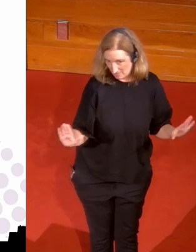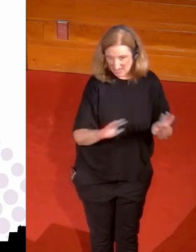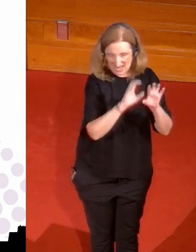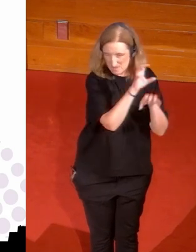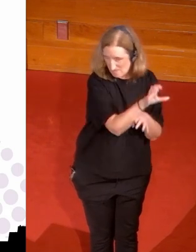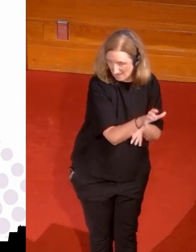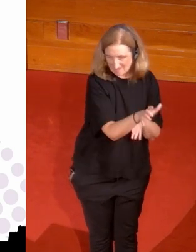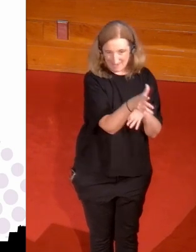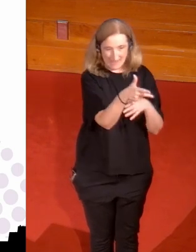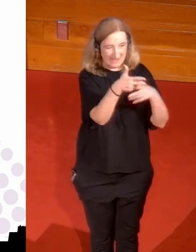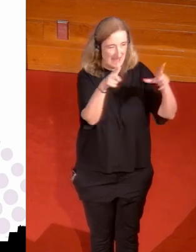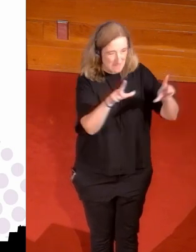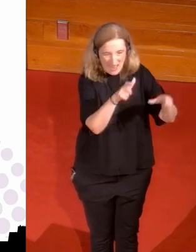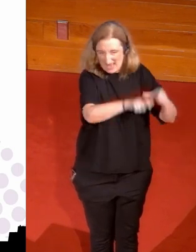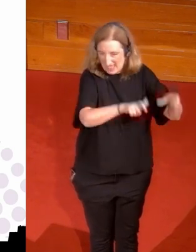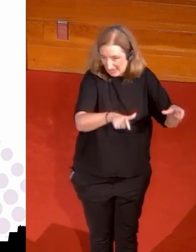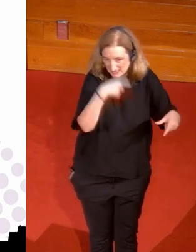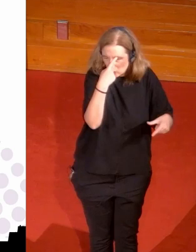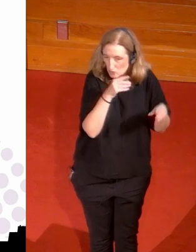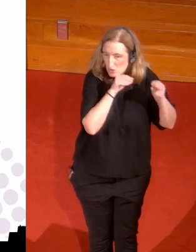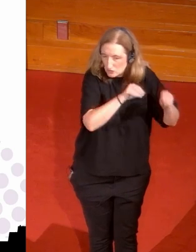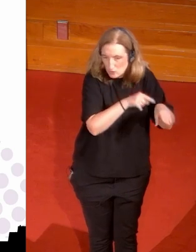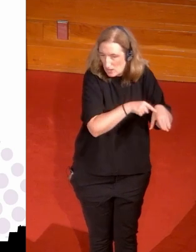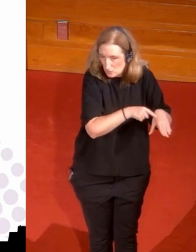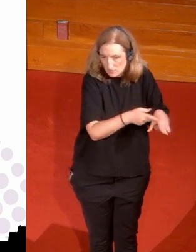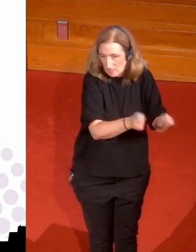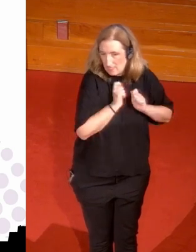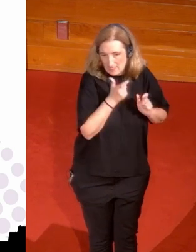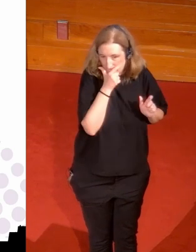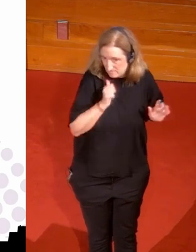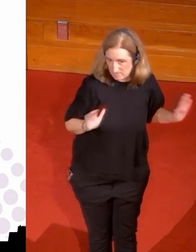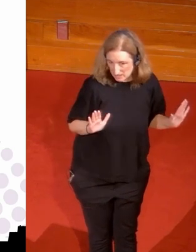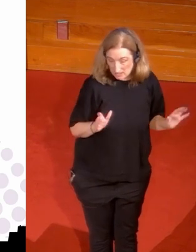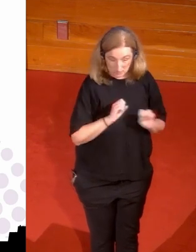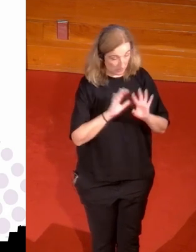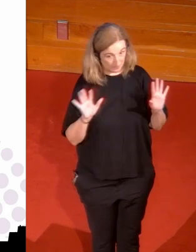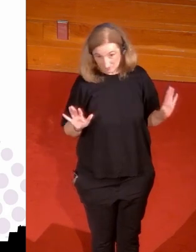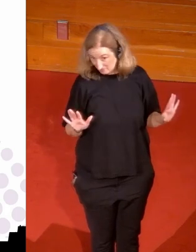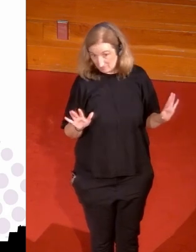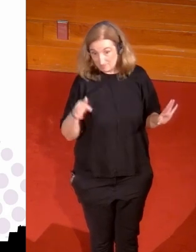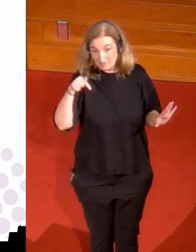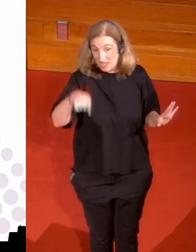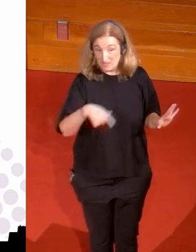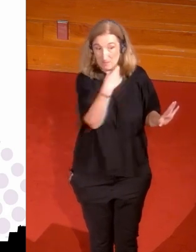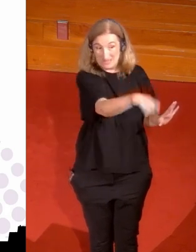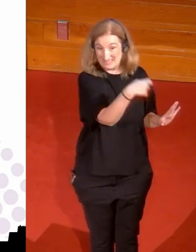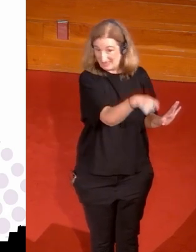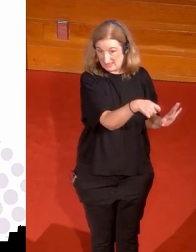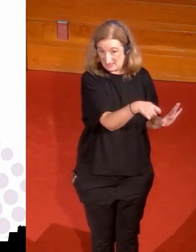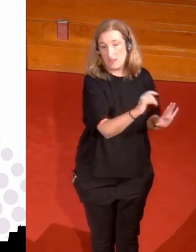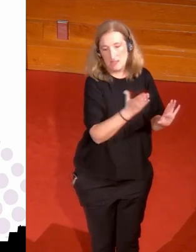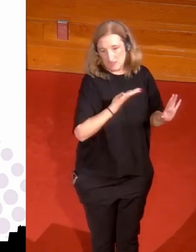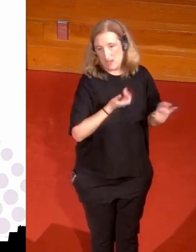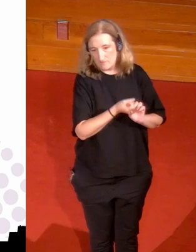país los medios de comunicación la gente Su cultura su carácter te lo ponen muy fácil y luego tienes muy claro aquí sale un presidente y esto